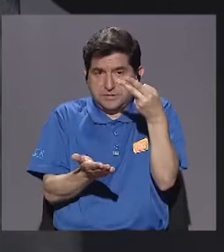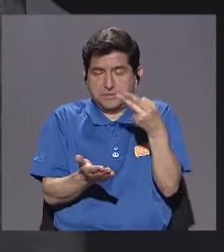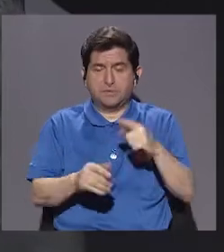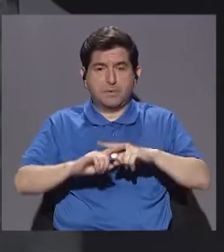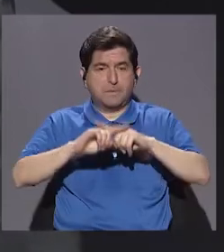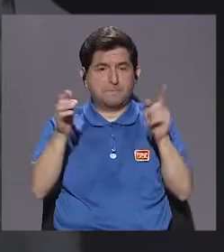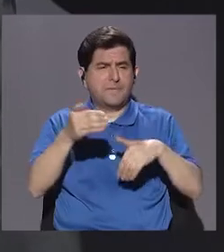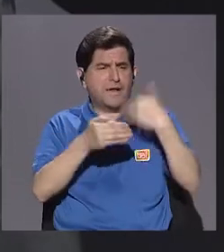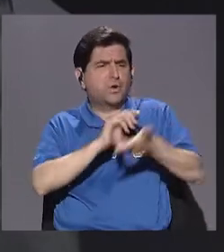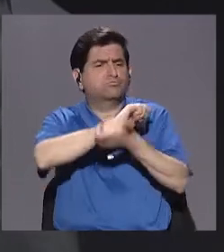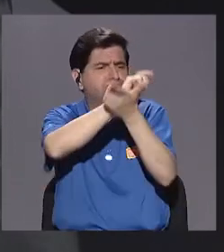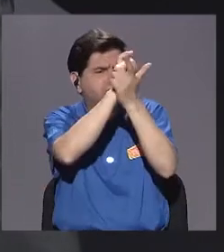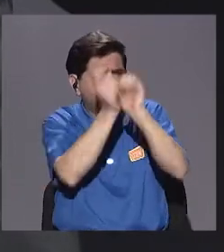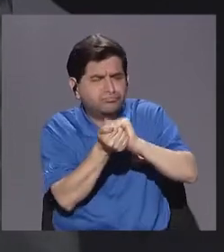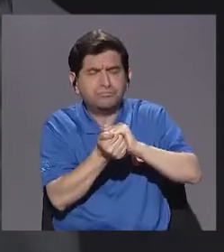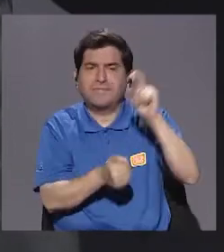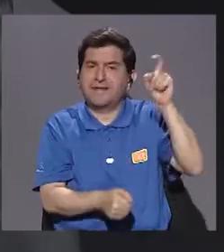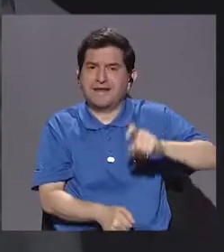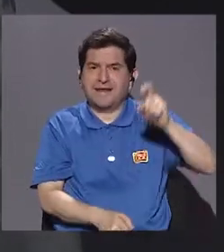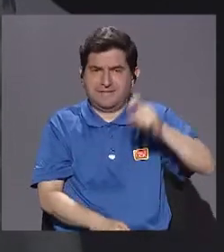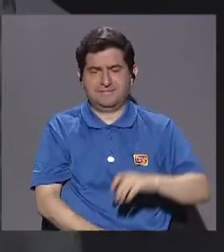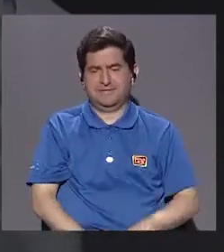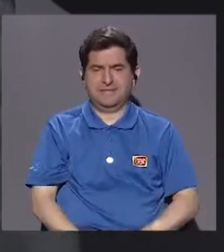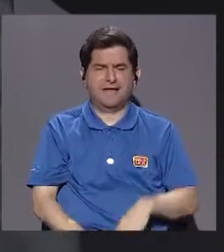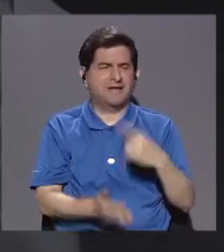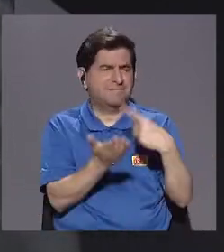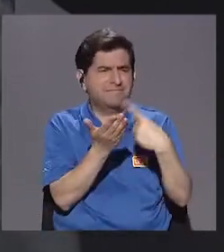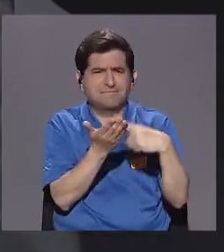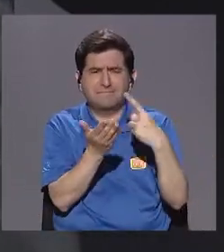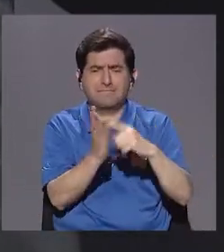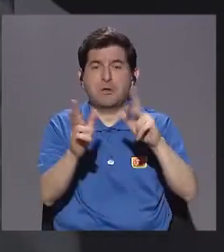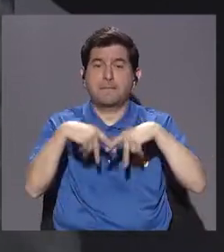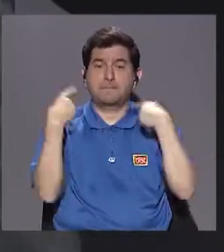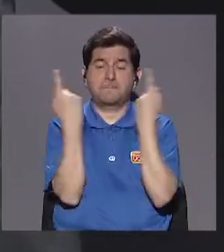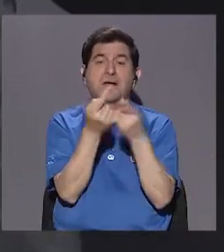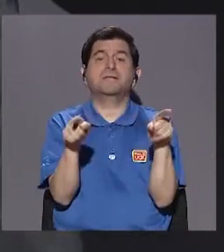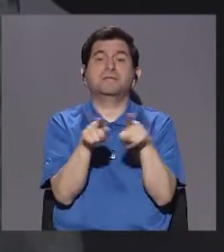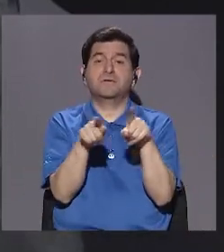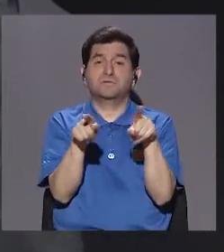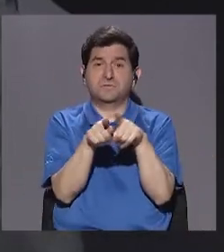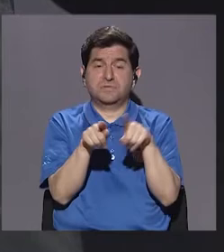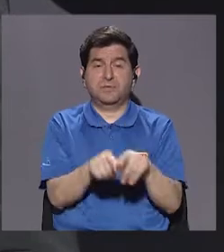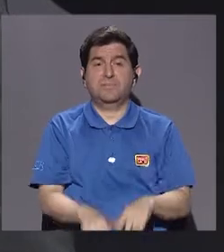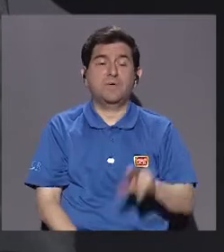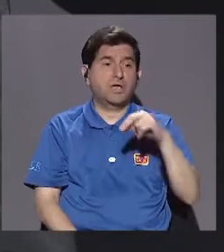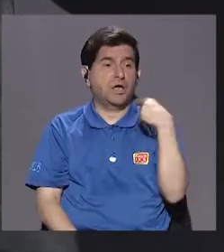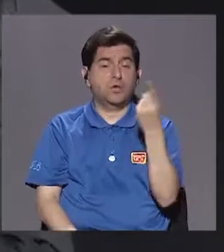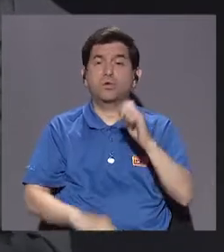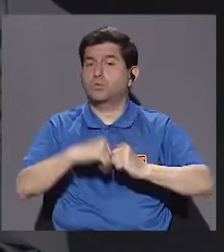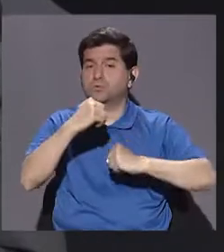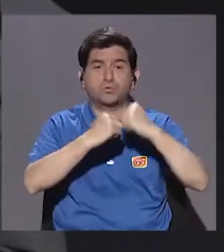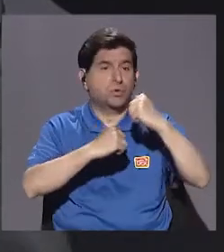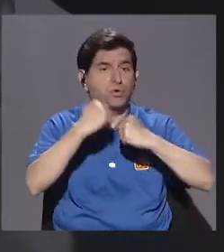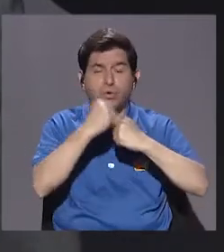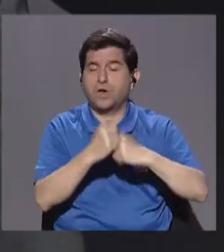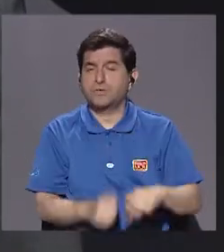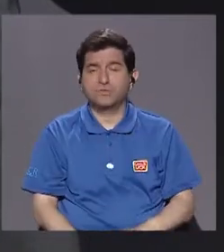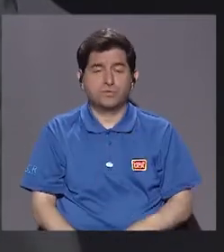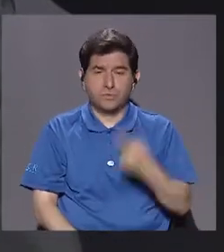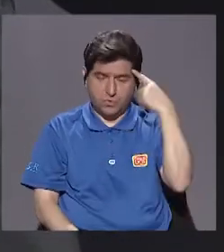después se hace una reforma por las necesidades empieza a discutir de que los partidos también tenían que hacer no sólo estructuras electorales